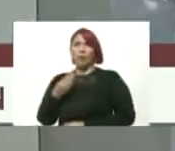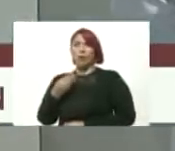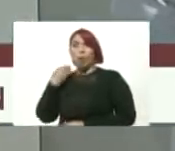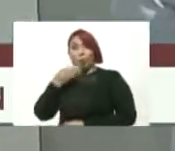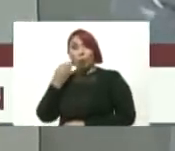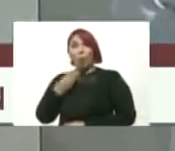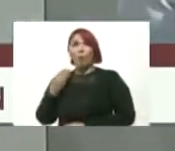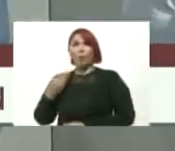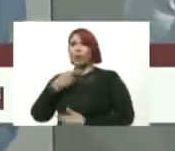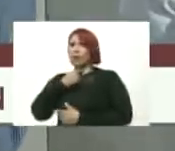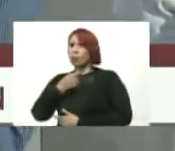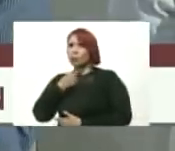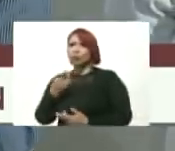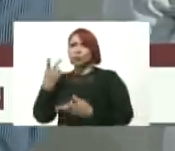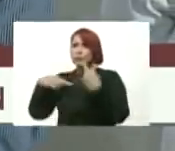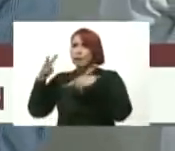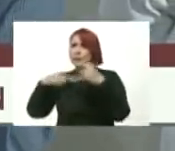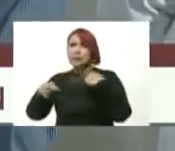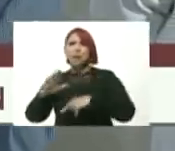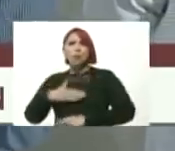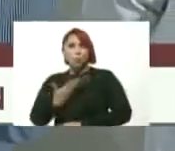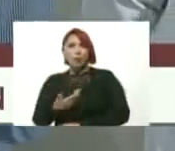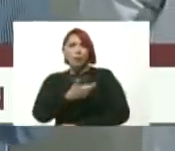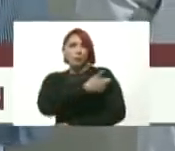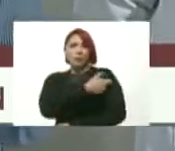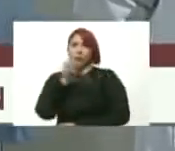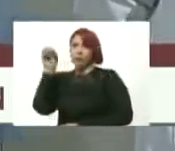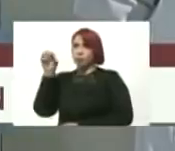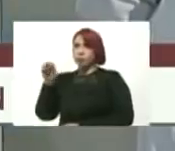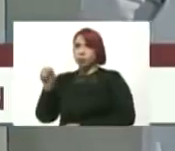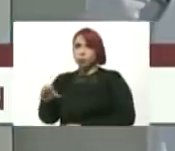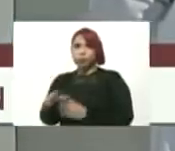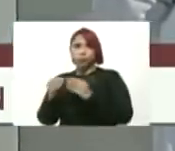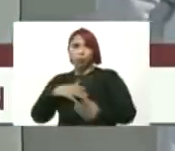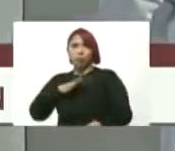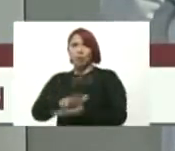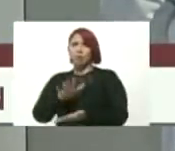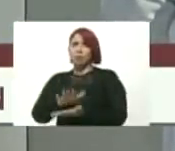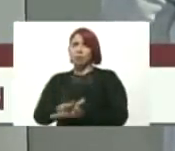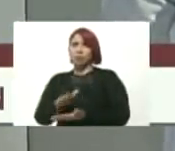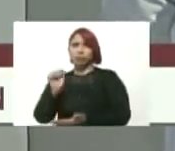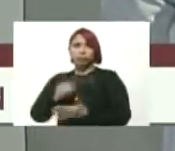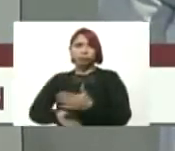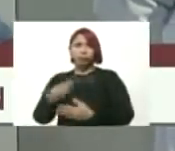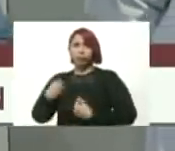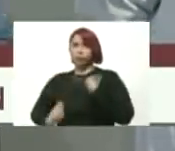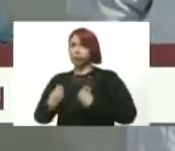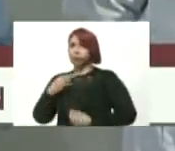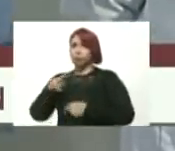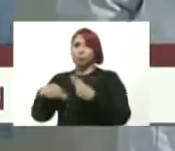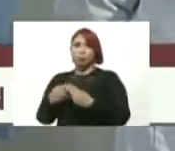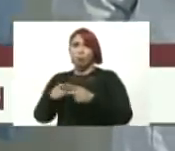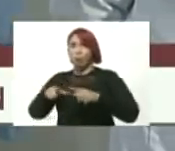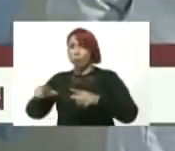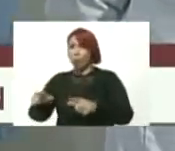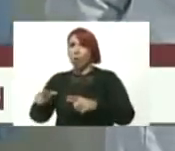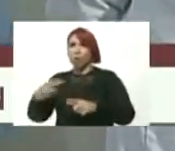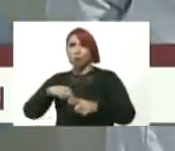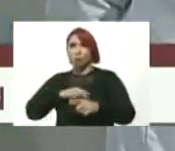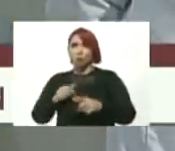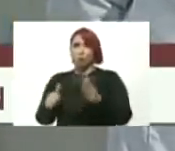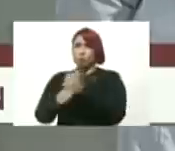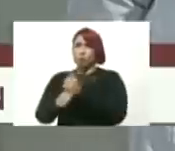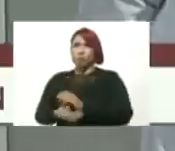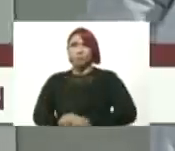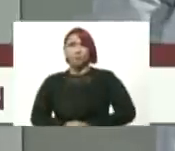jóvenes vacunarse y vamos a tener el semáforo para que todos estemos tranquilos sin preocupación del sitio donde nos encontremos adelante